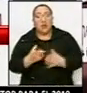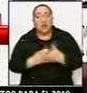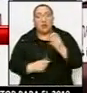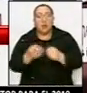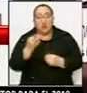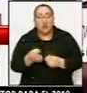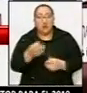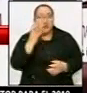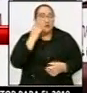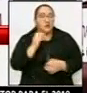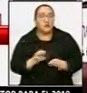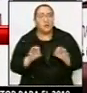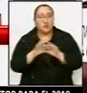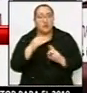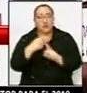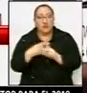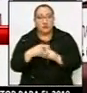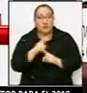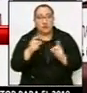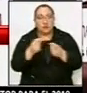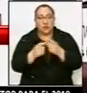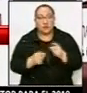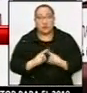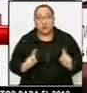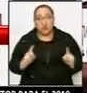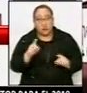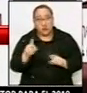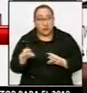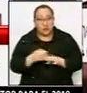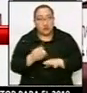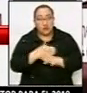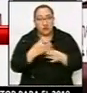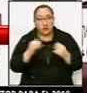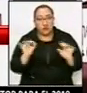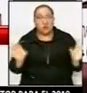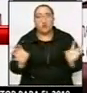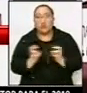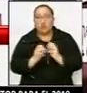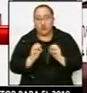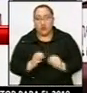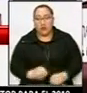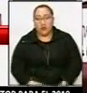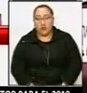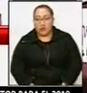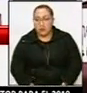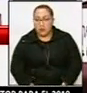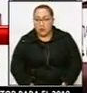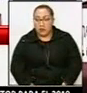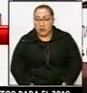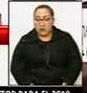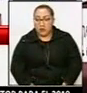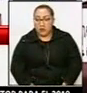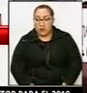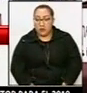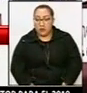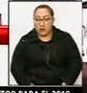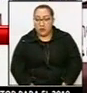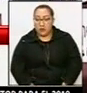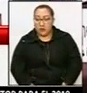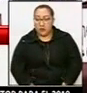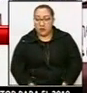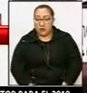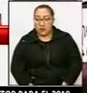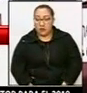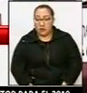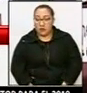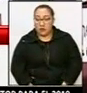realmente experiencias muy positivas de cada colega, pero también usted hizo una información completa, lo que corresponde al Ministerio. Nos